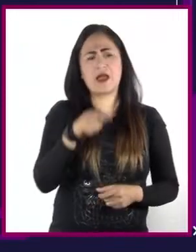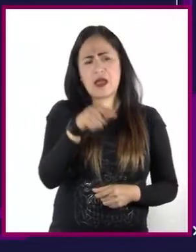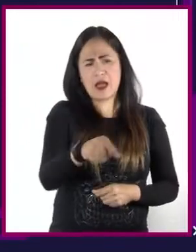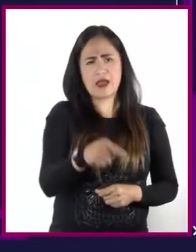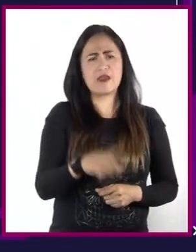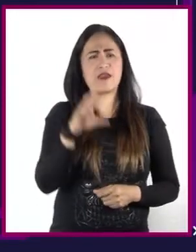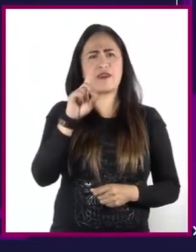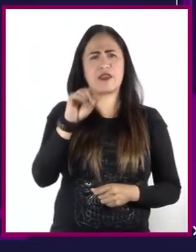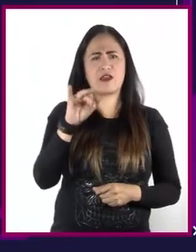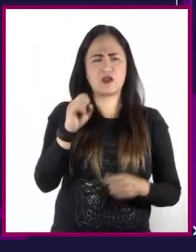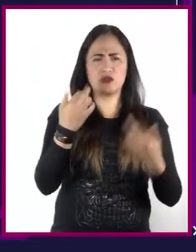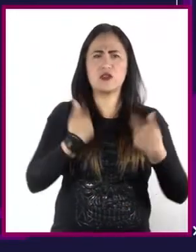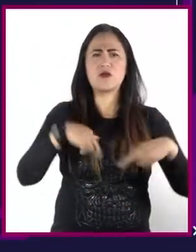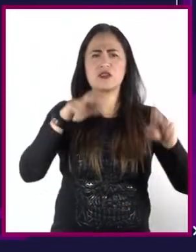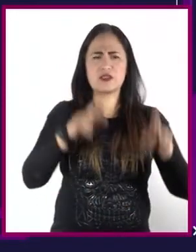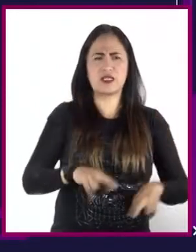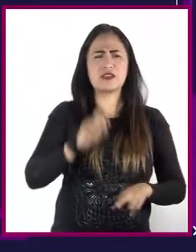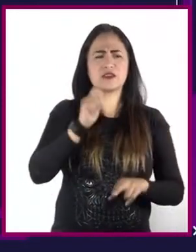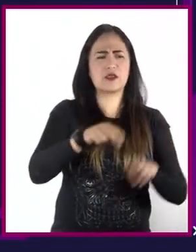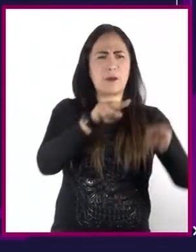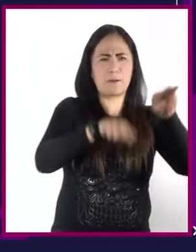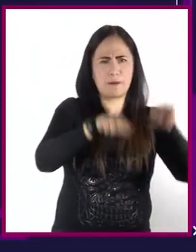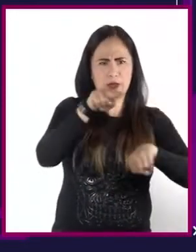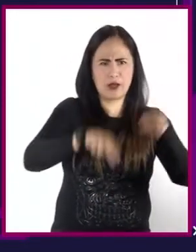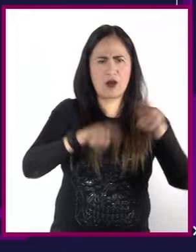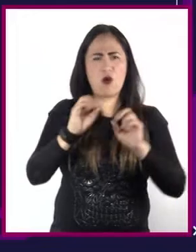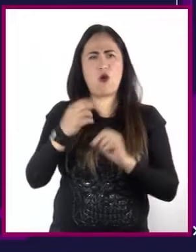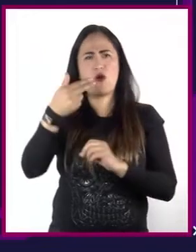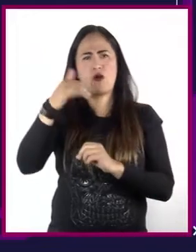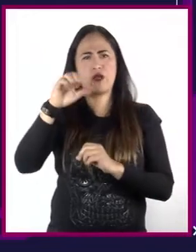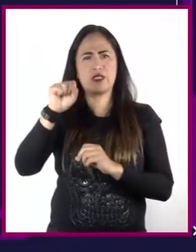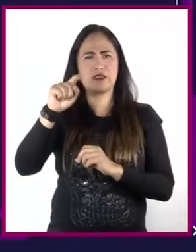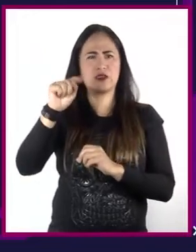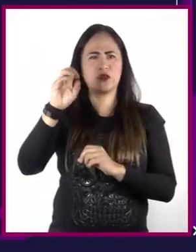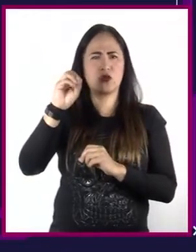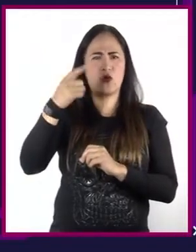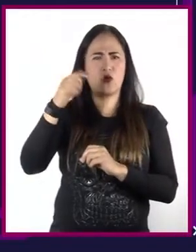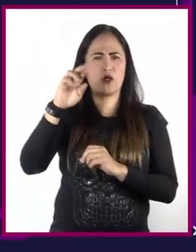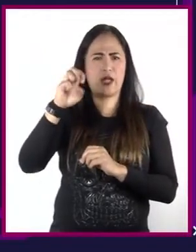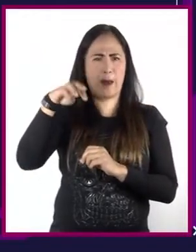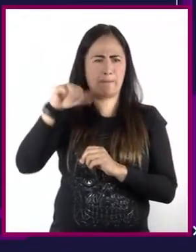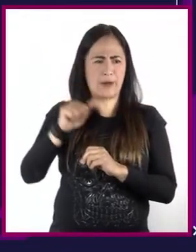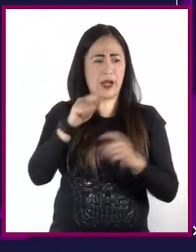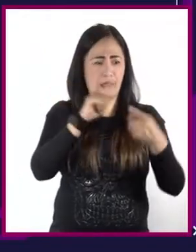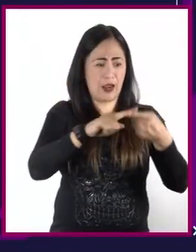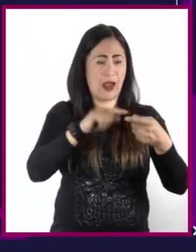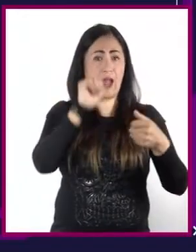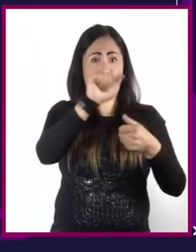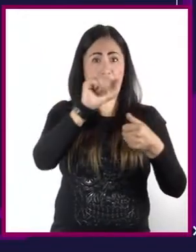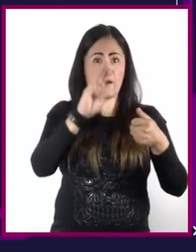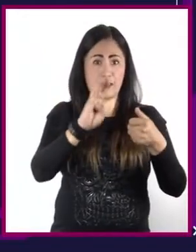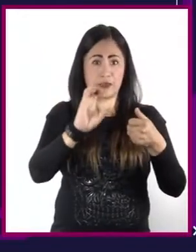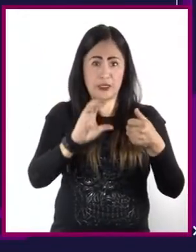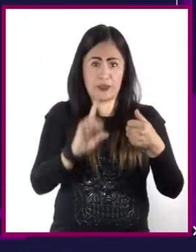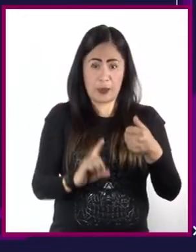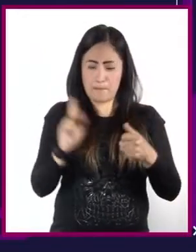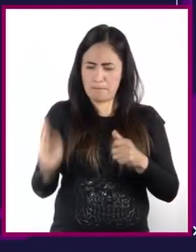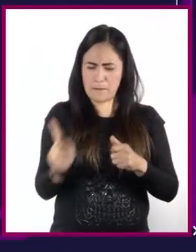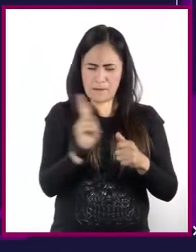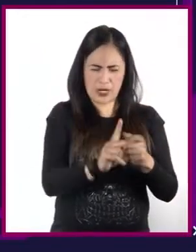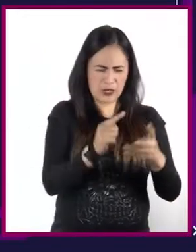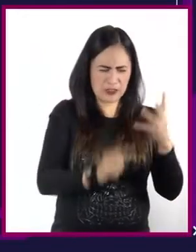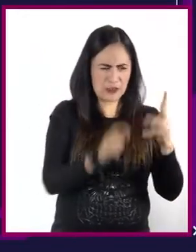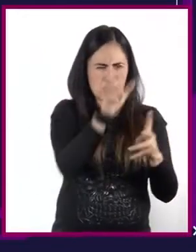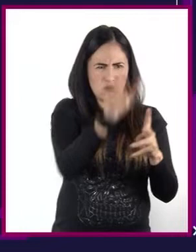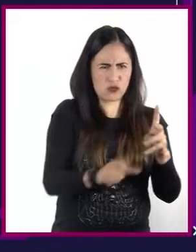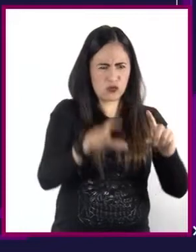estos datos son una gráfica de barras o un histograma. Estas gráficas se parecen mucho, ya que en ambos casos se representan con barras